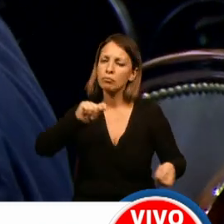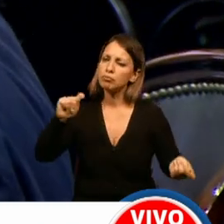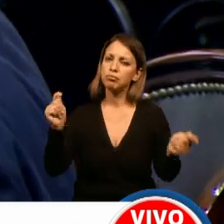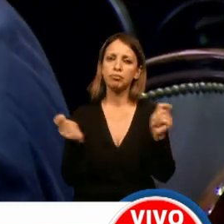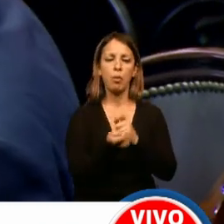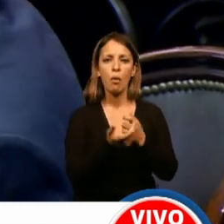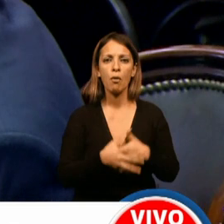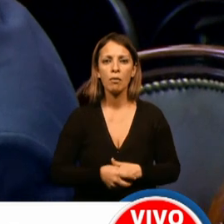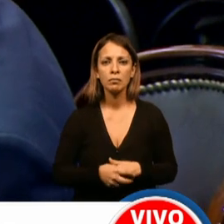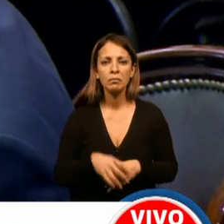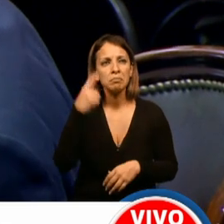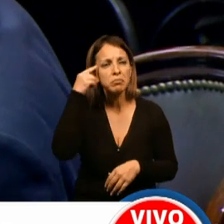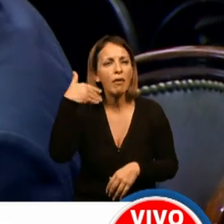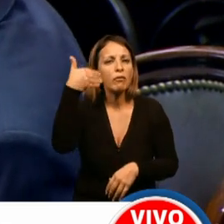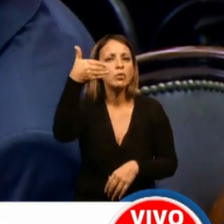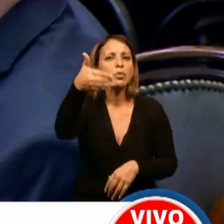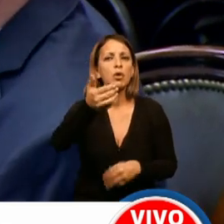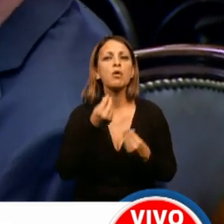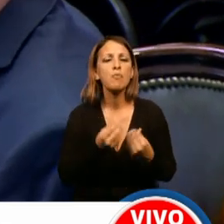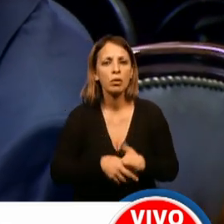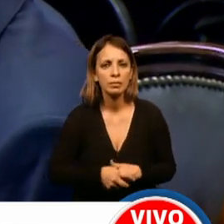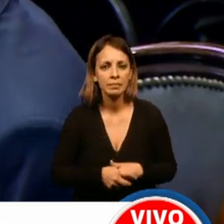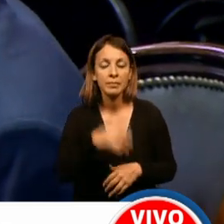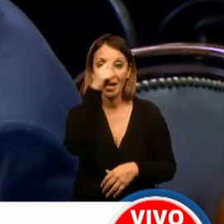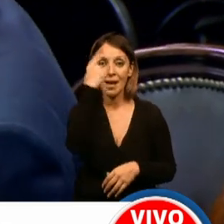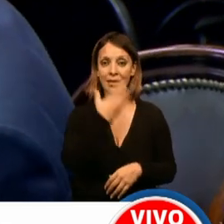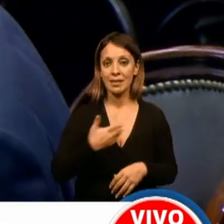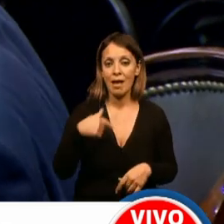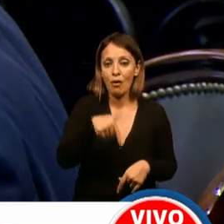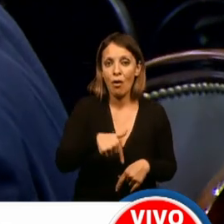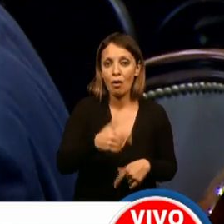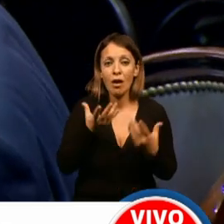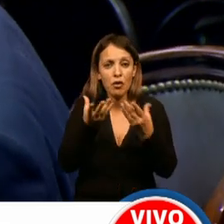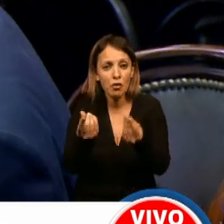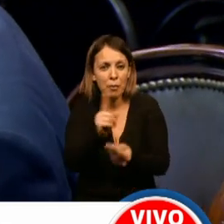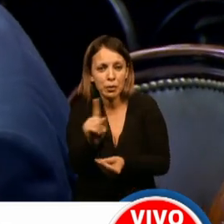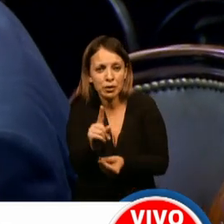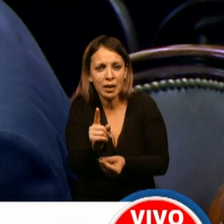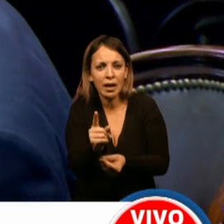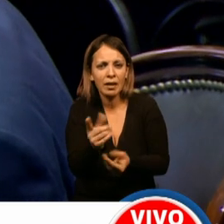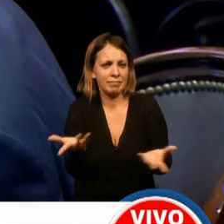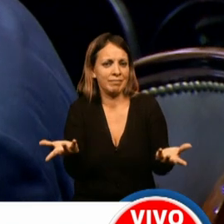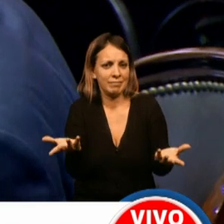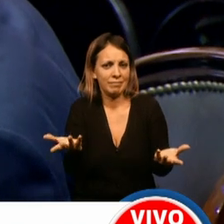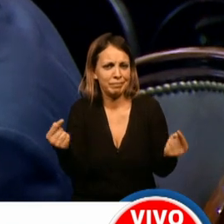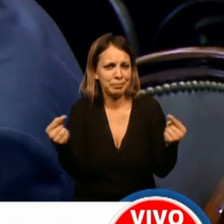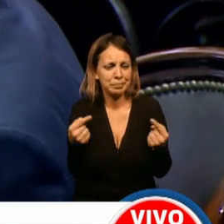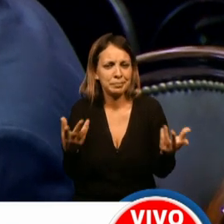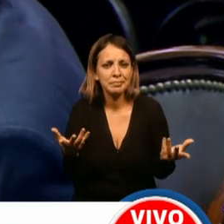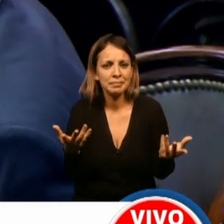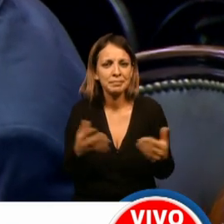hacia el futuro si hoy desde el estado no acompañamos efectivamente